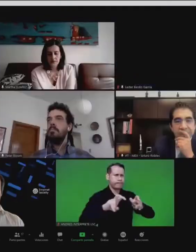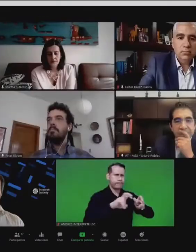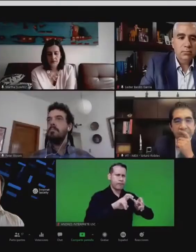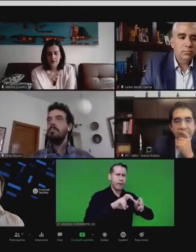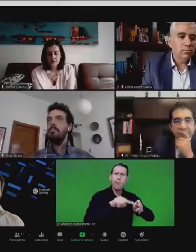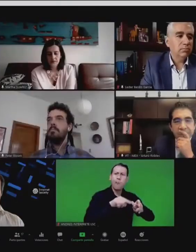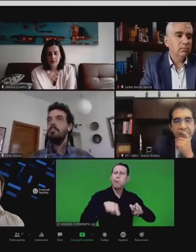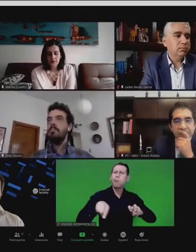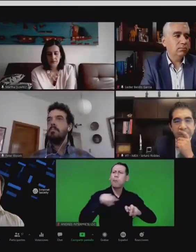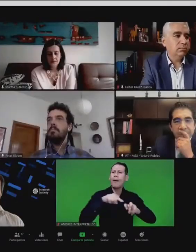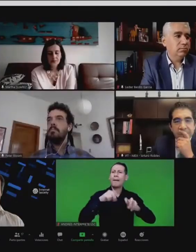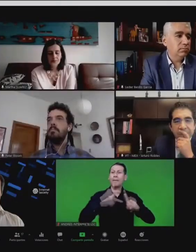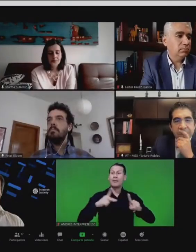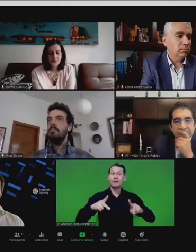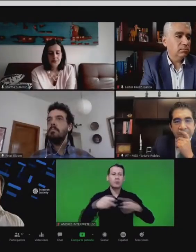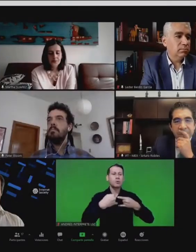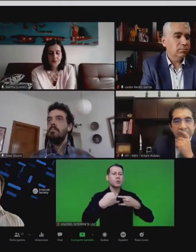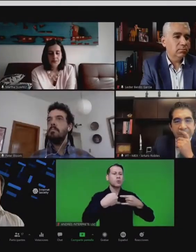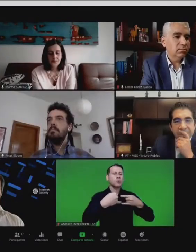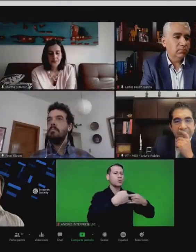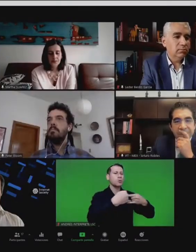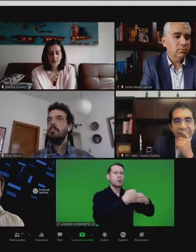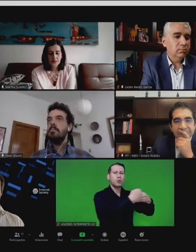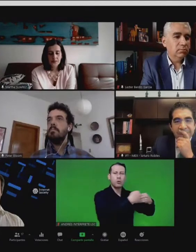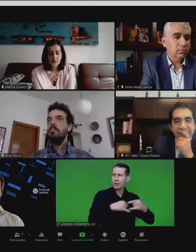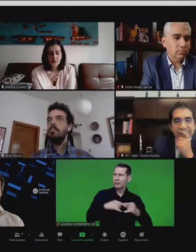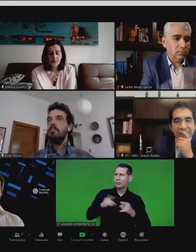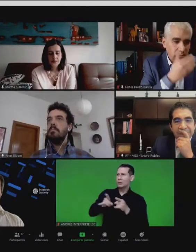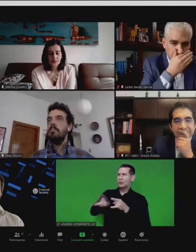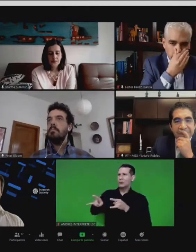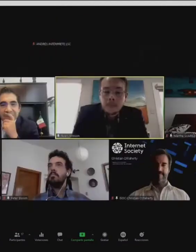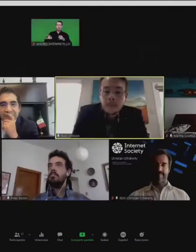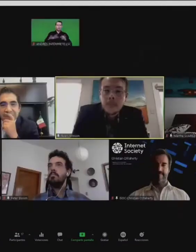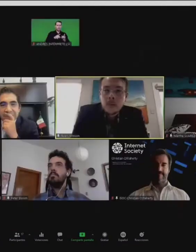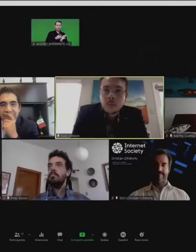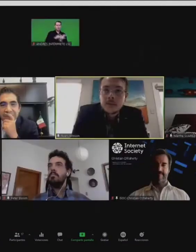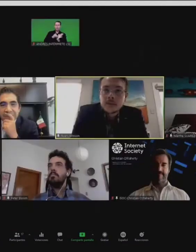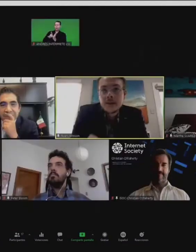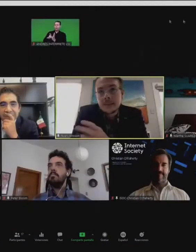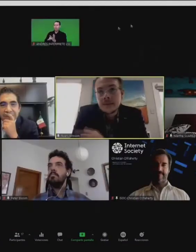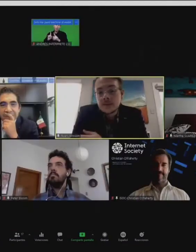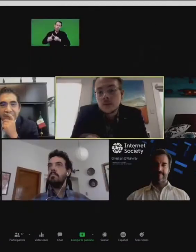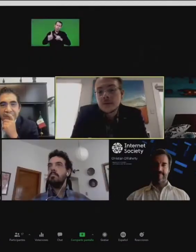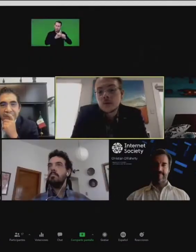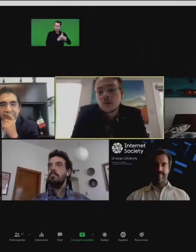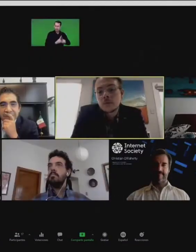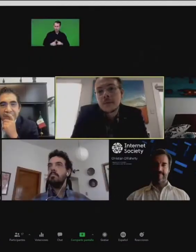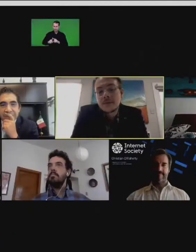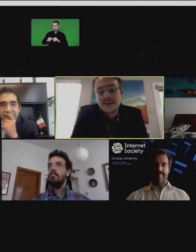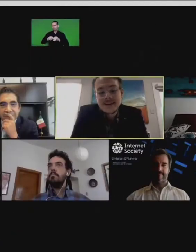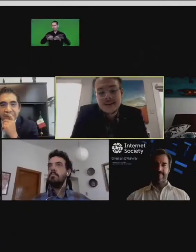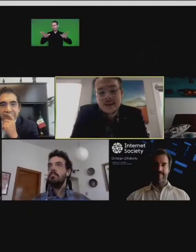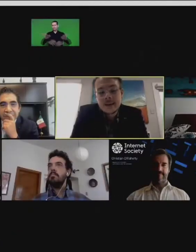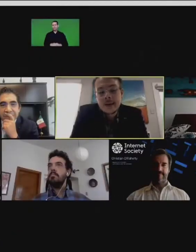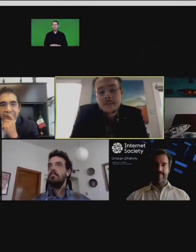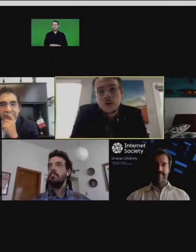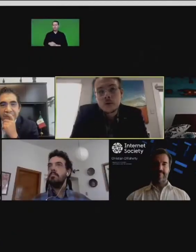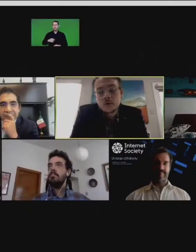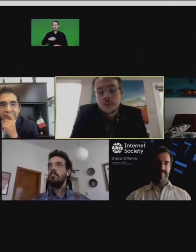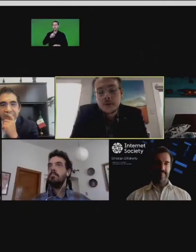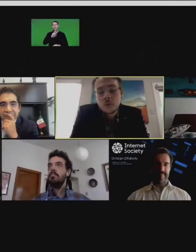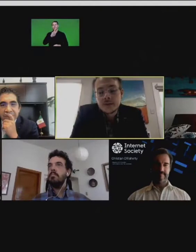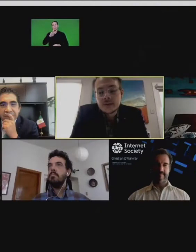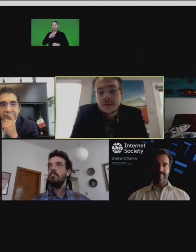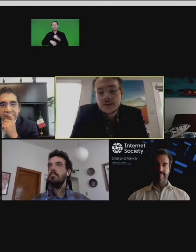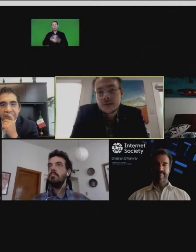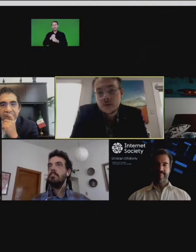que más necesitan. Tenemos más de 36 años en el mercado y la empresa comenzó como fabricante para